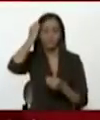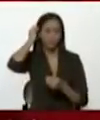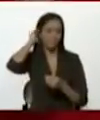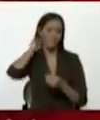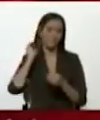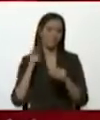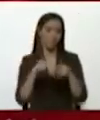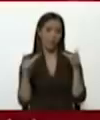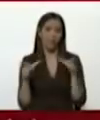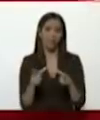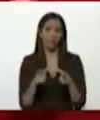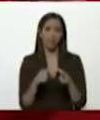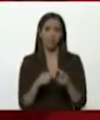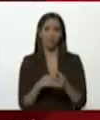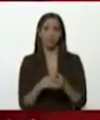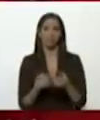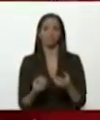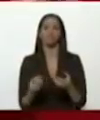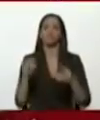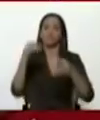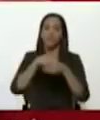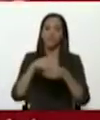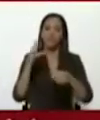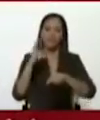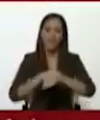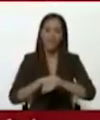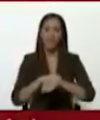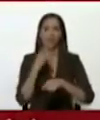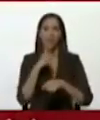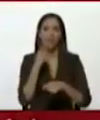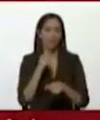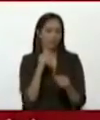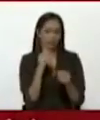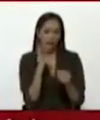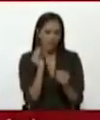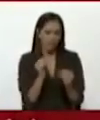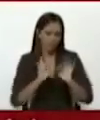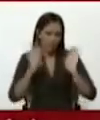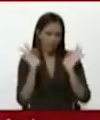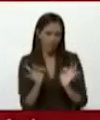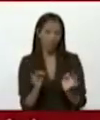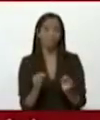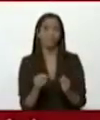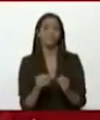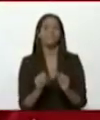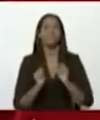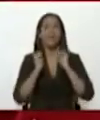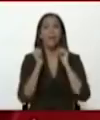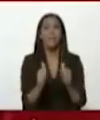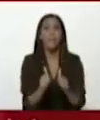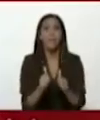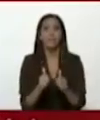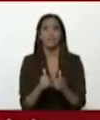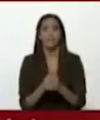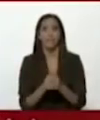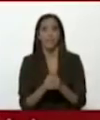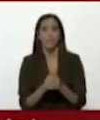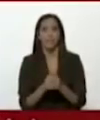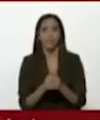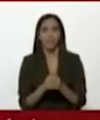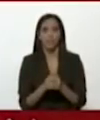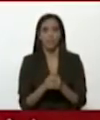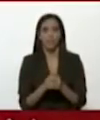situaciones dentro de las cárceles políticas, hagámoslo de esta manera. Y empiezan a mandarlo